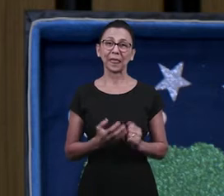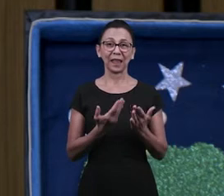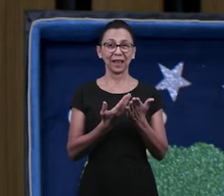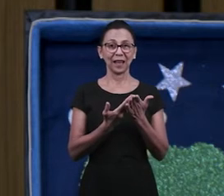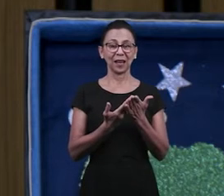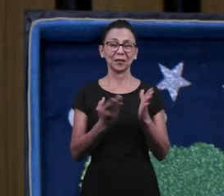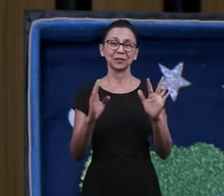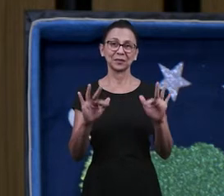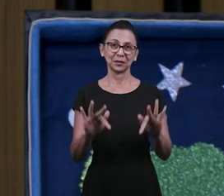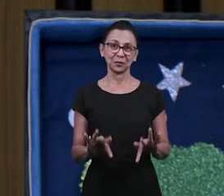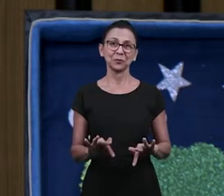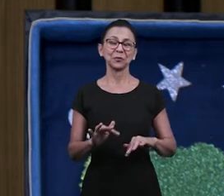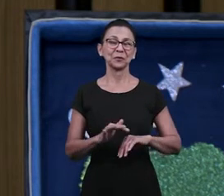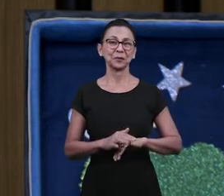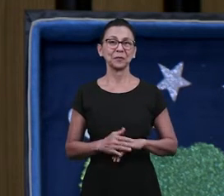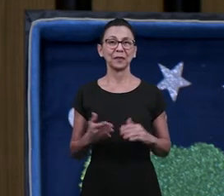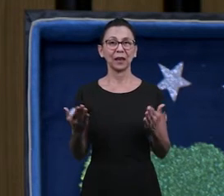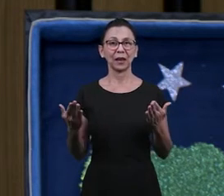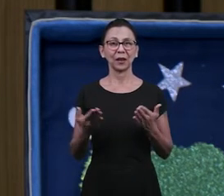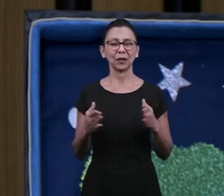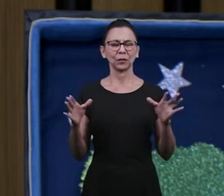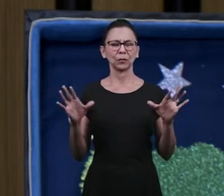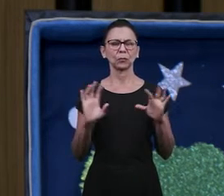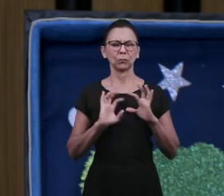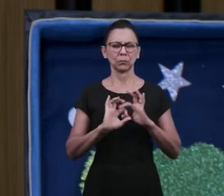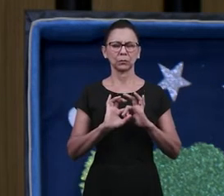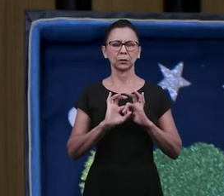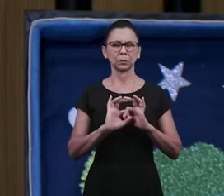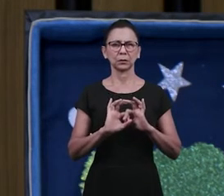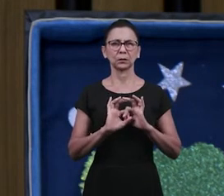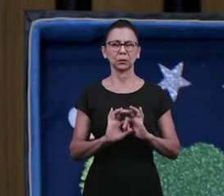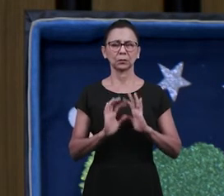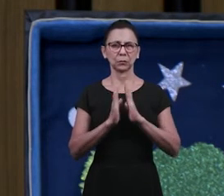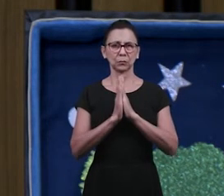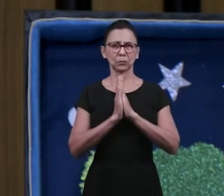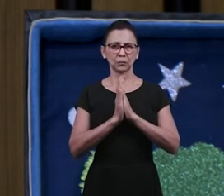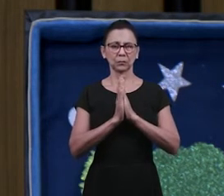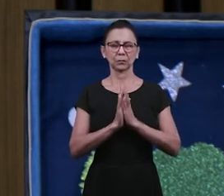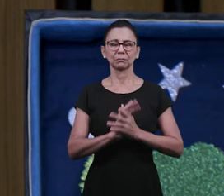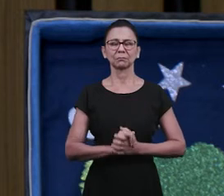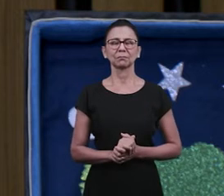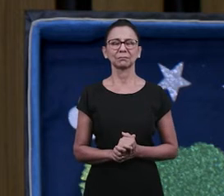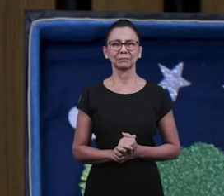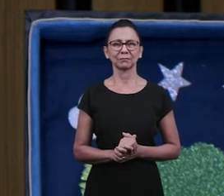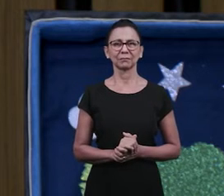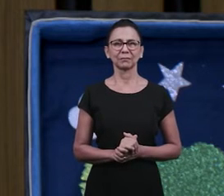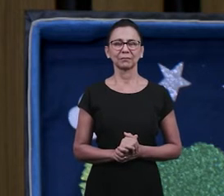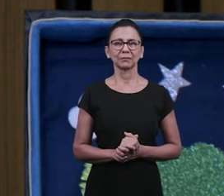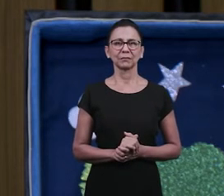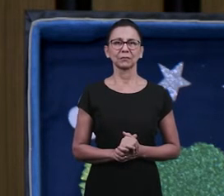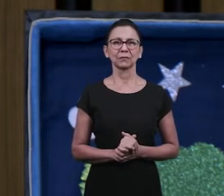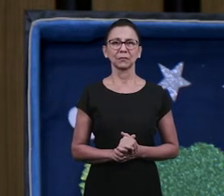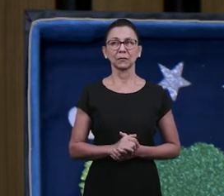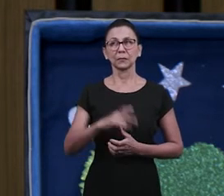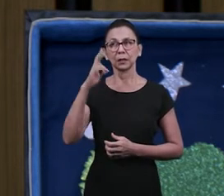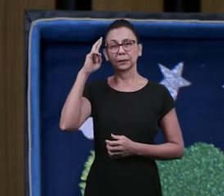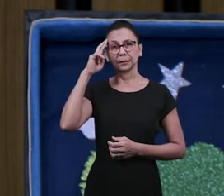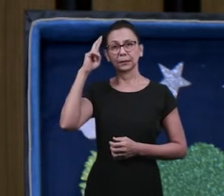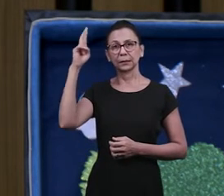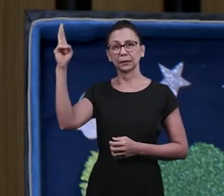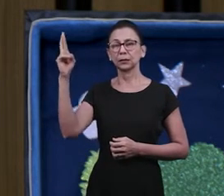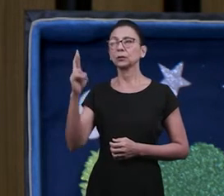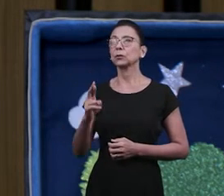Llegamos al final de nuestra clase. Nosotros vamos ahora a cerrar nuestros ojos y hacer una oración.